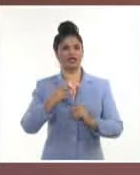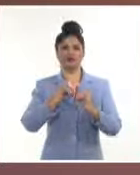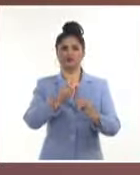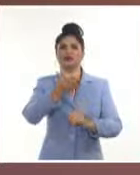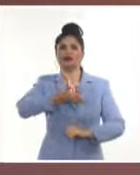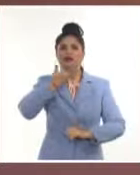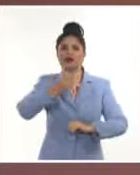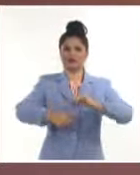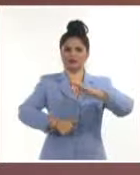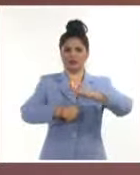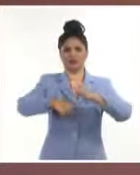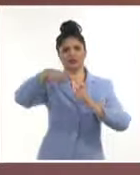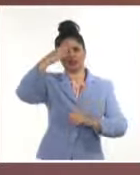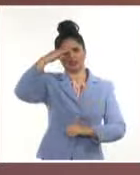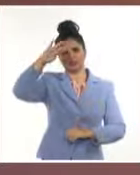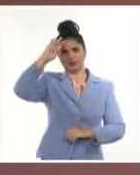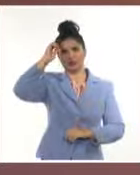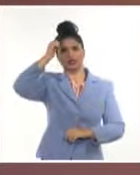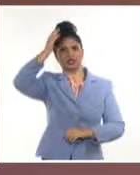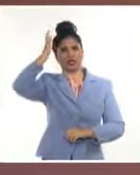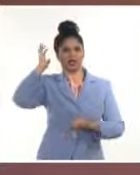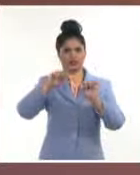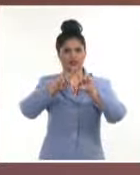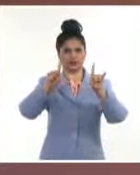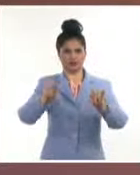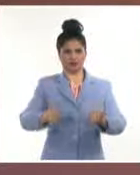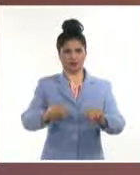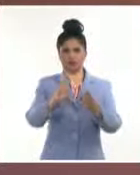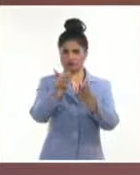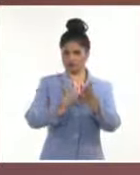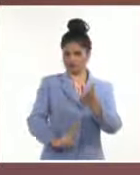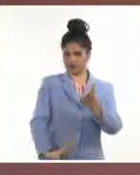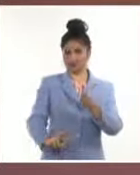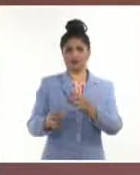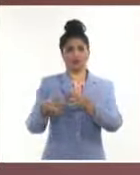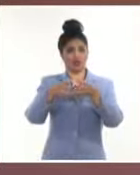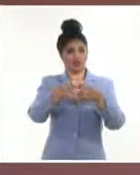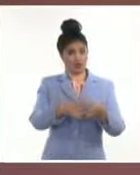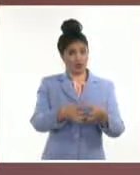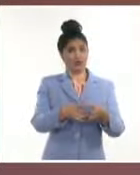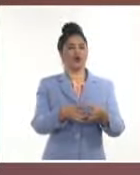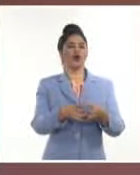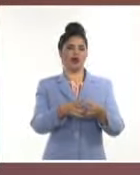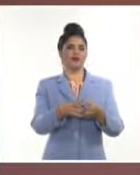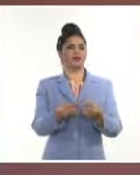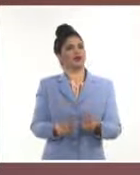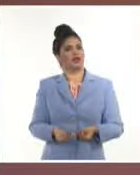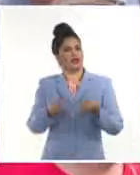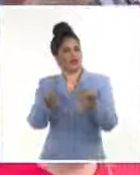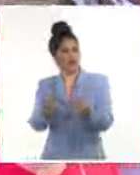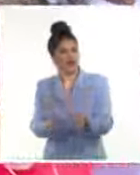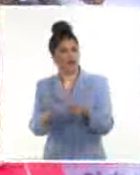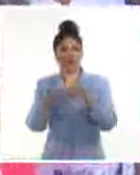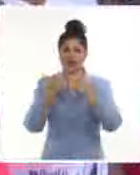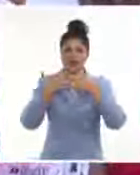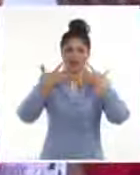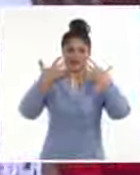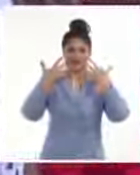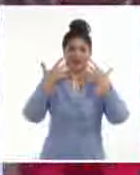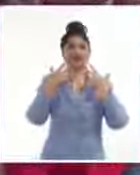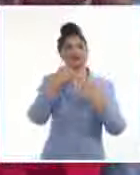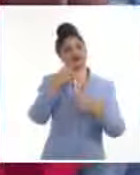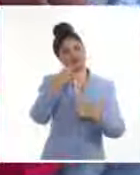Díaz-Canel, a través de su cuenta en la red social X, los cazadores regalaron a la afición de la Tierra Roja la alegría deportiva más grande